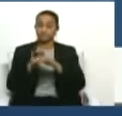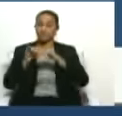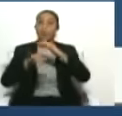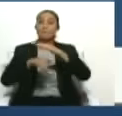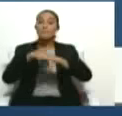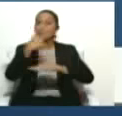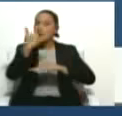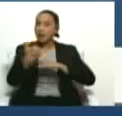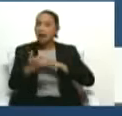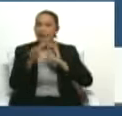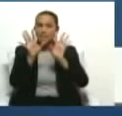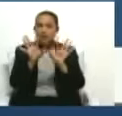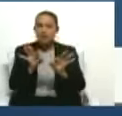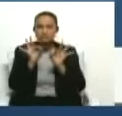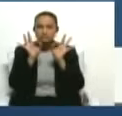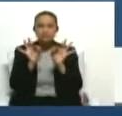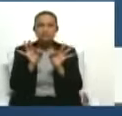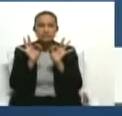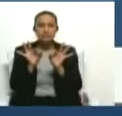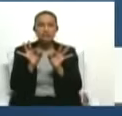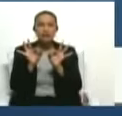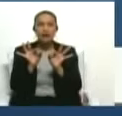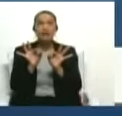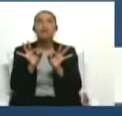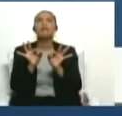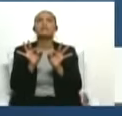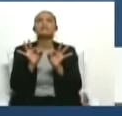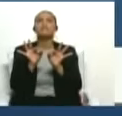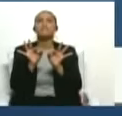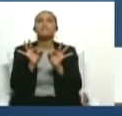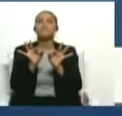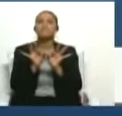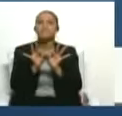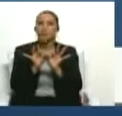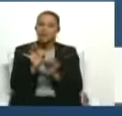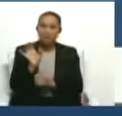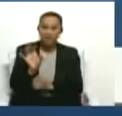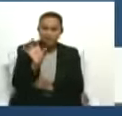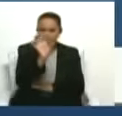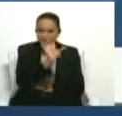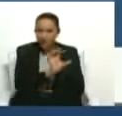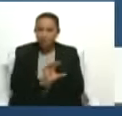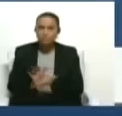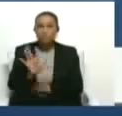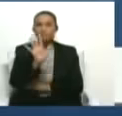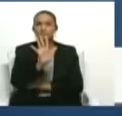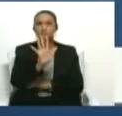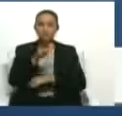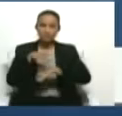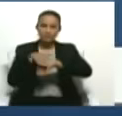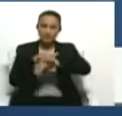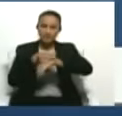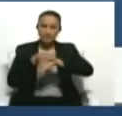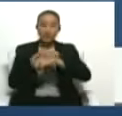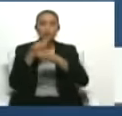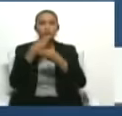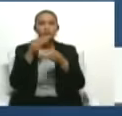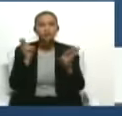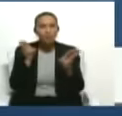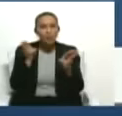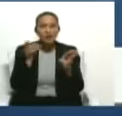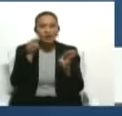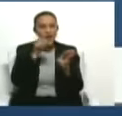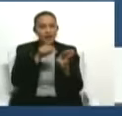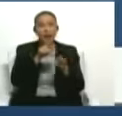ese alcance particular e inédito en el hemisferio occidental ha sido el Ministerio Público Va a tu Comunidad. Yo quiero destacar